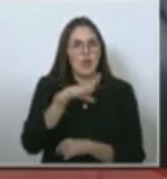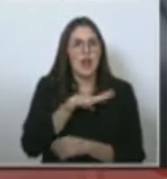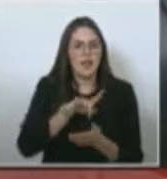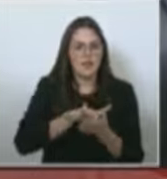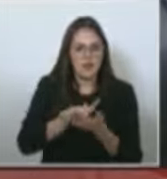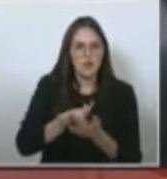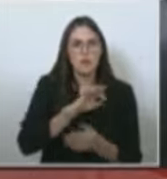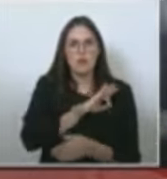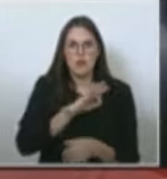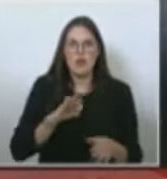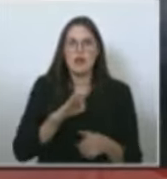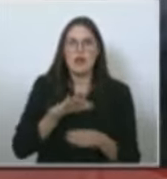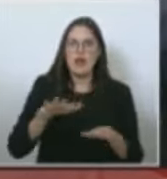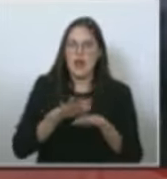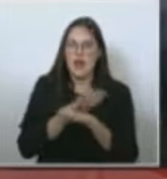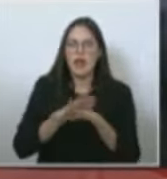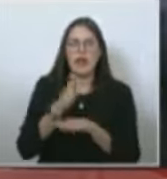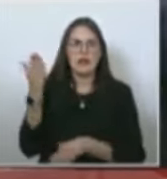forma de gobierno.